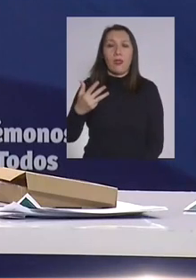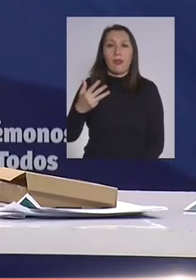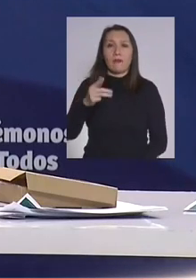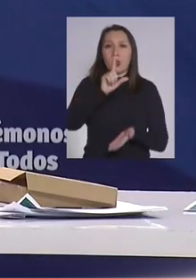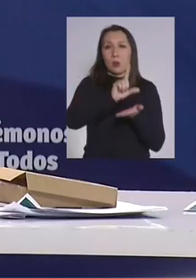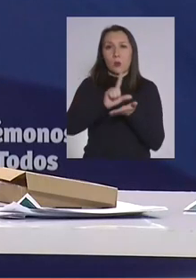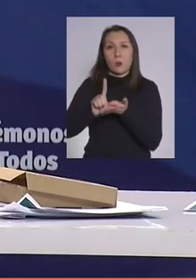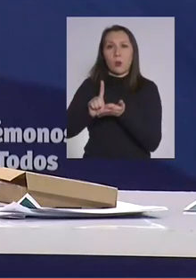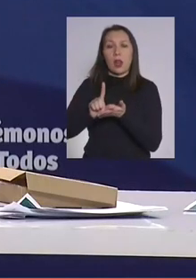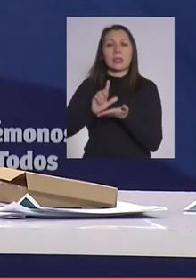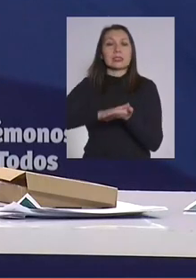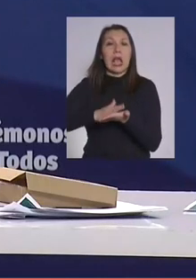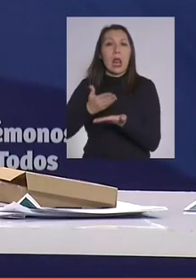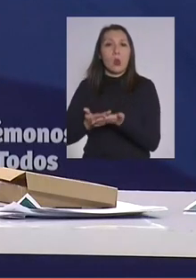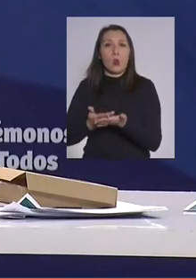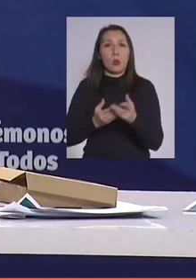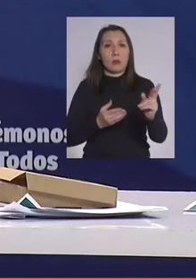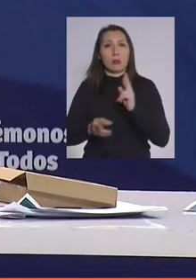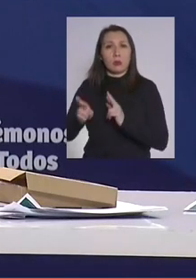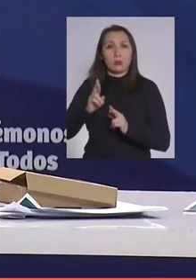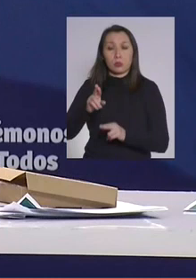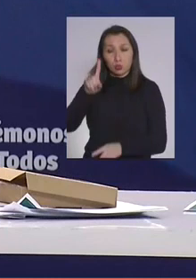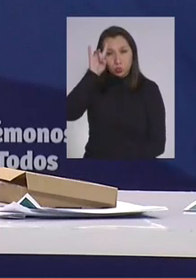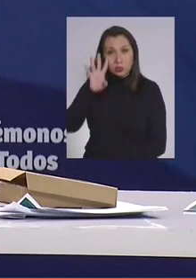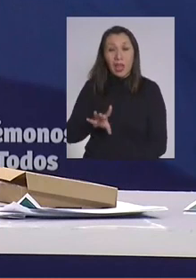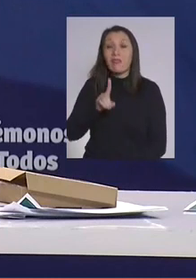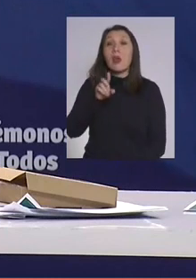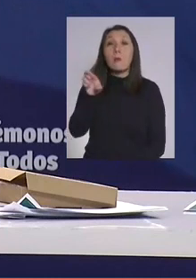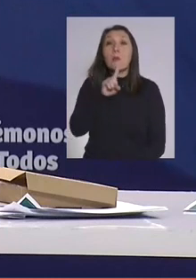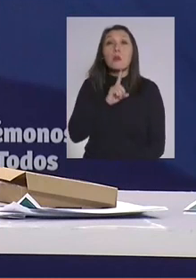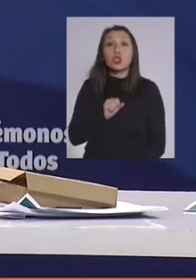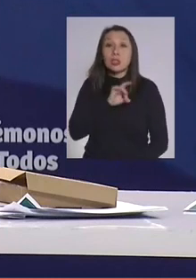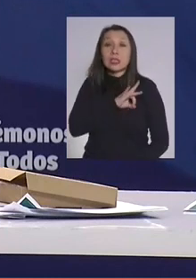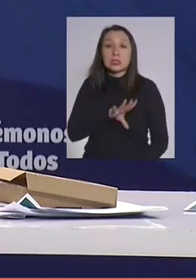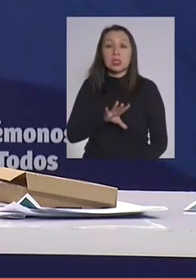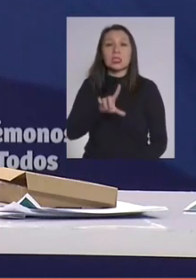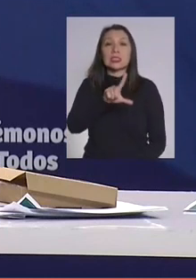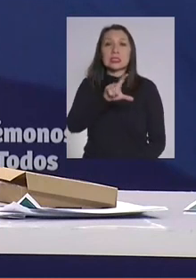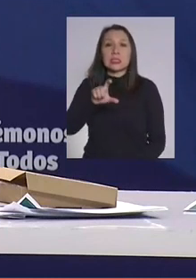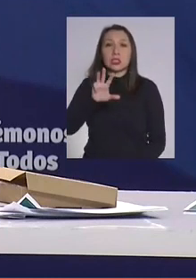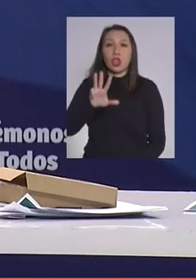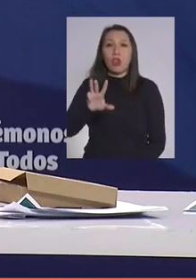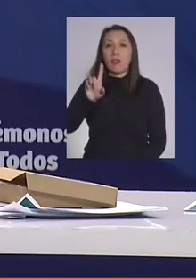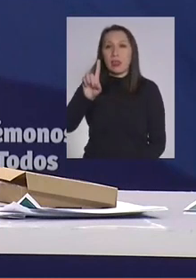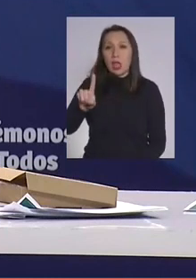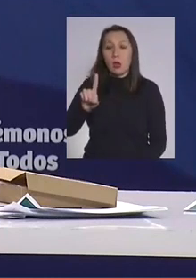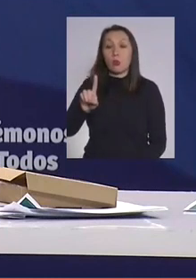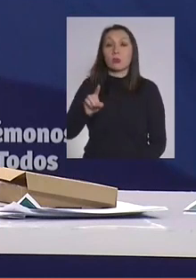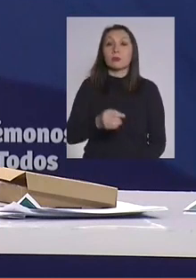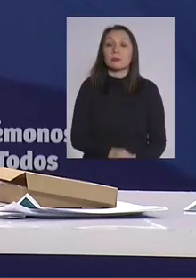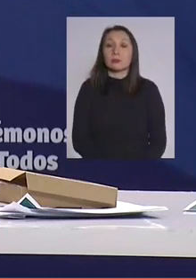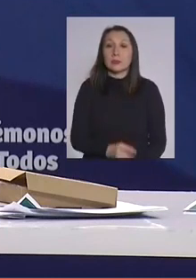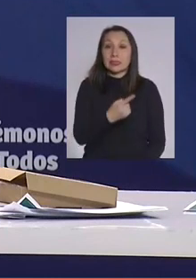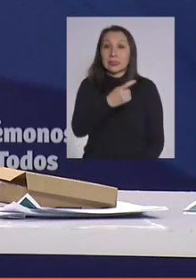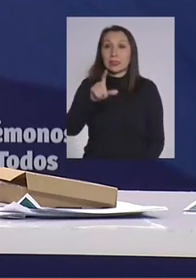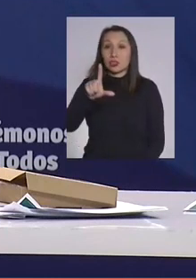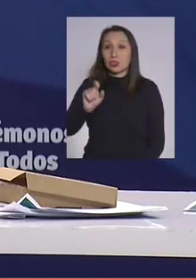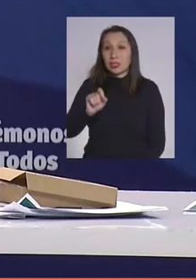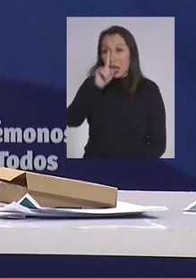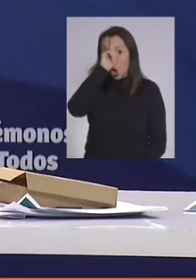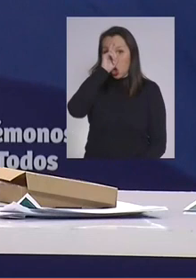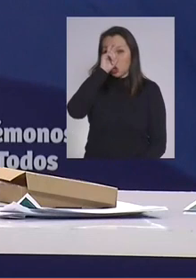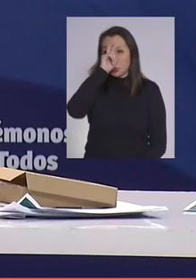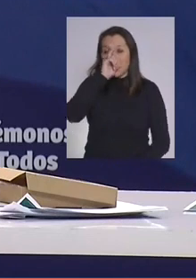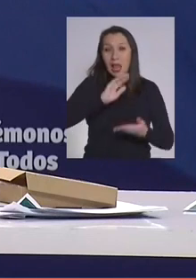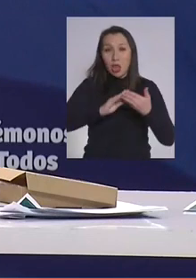establecimientos de salud usted sabe cuántas postas tenemos en chile 791 postas 170 hospitales comunicar